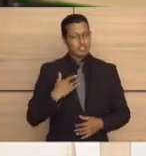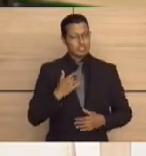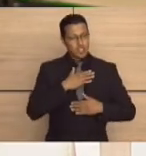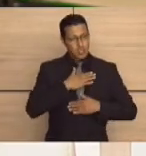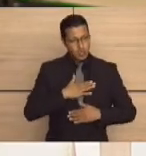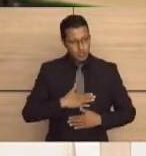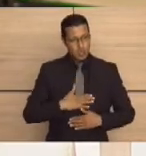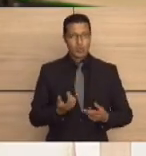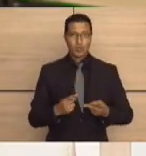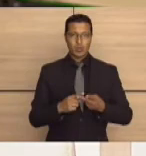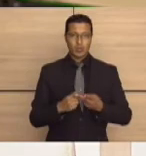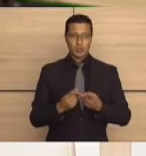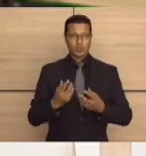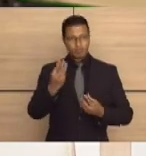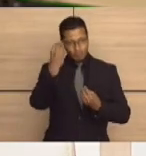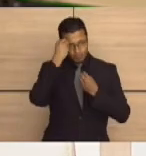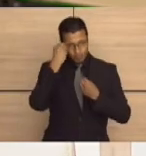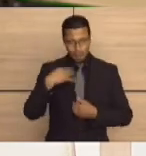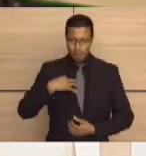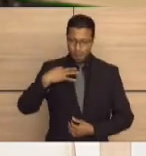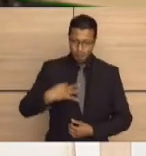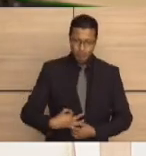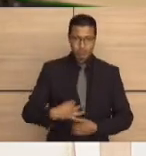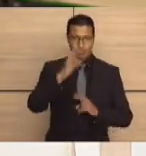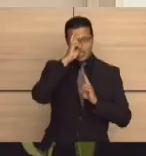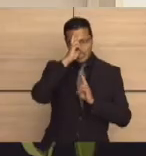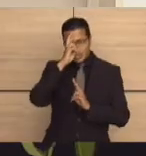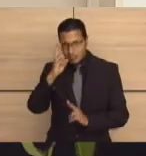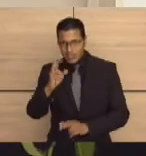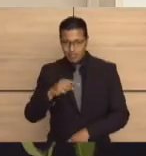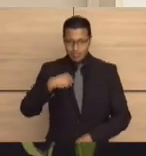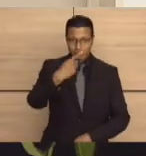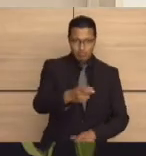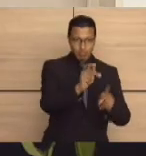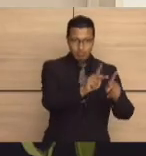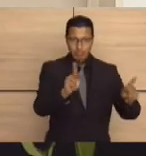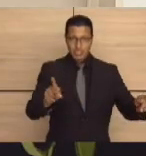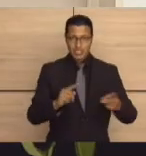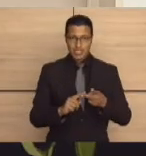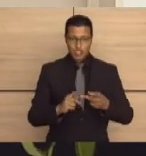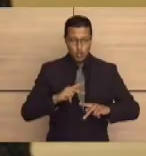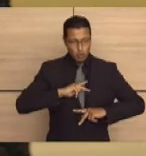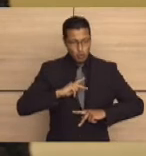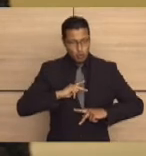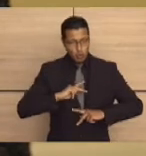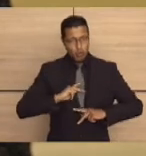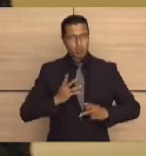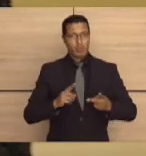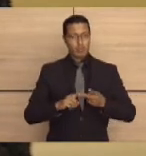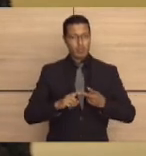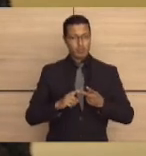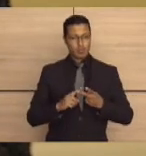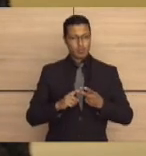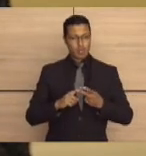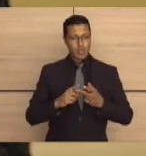el respeto por el otro, donde se promueva también el amor a lo propio, el amor al ser